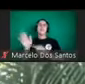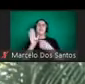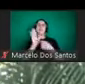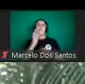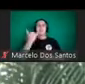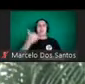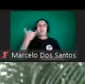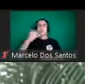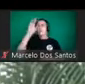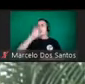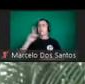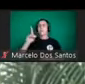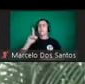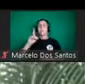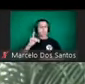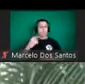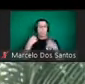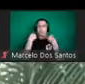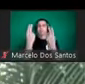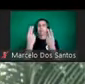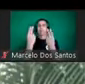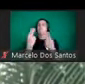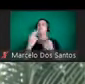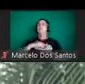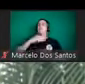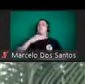querido Paraguay. Muchísimas gracias.